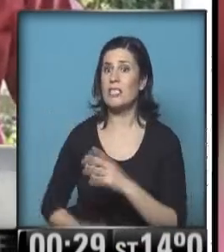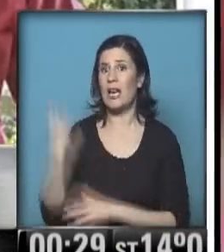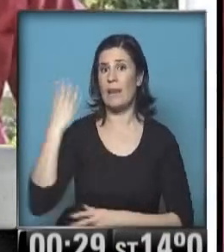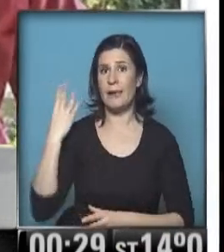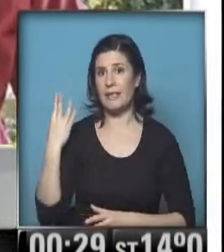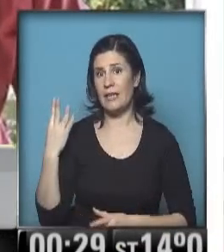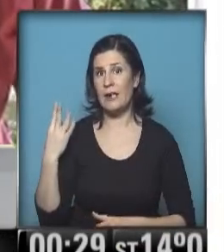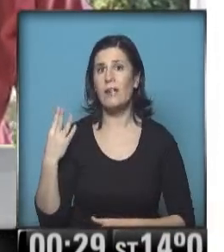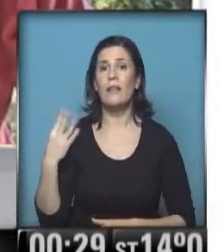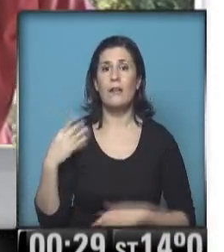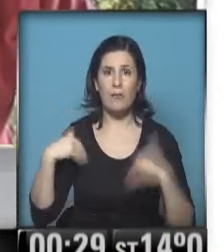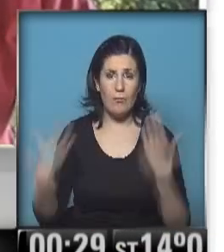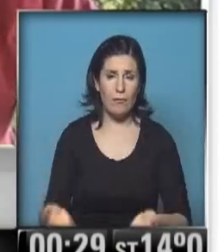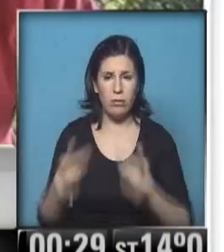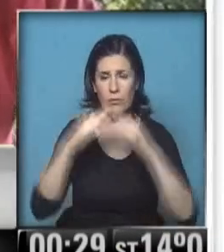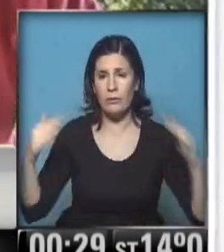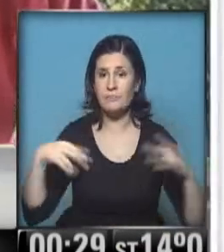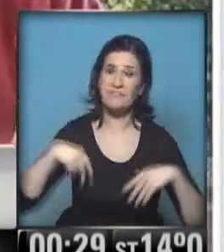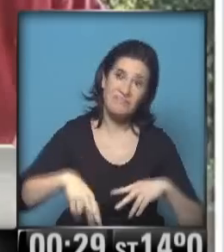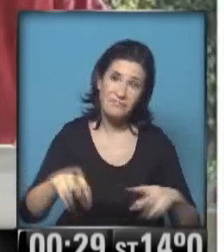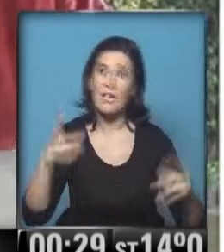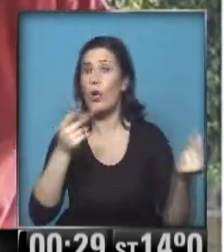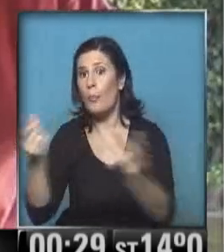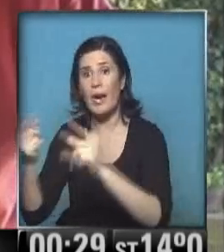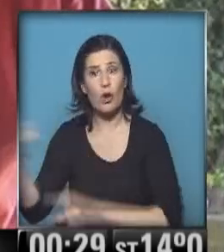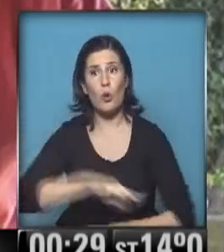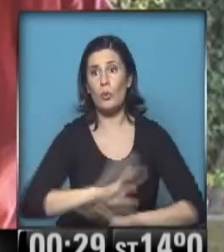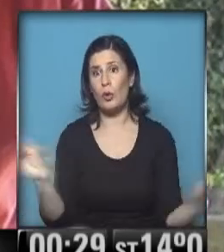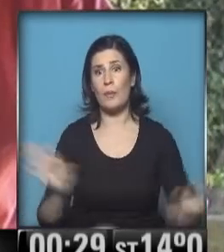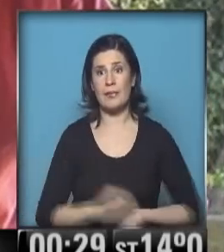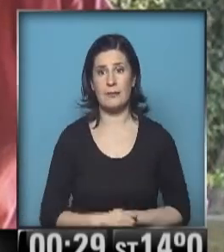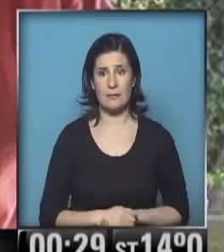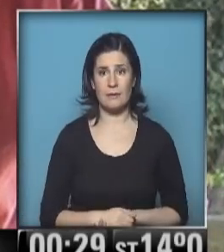y Las Retamas a hacer compras y no regresó.